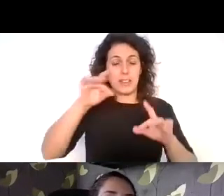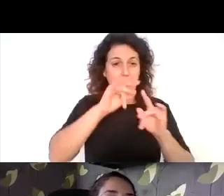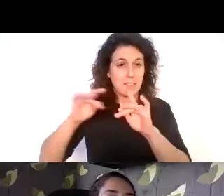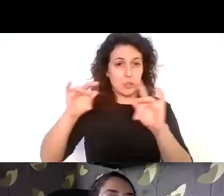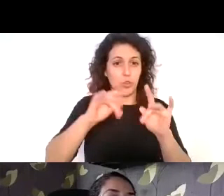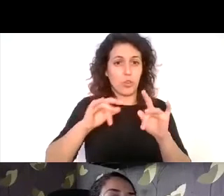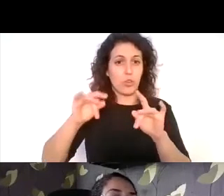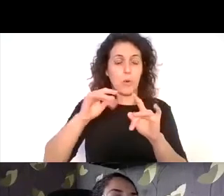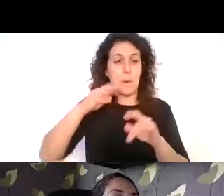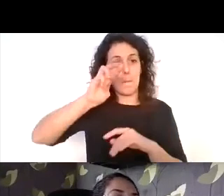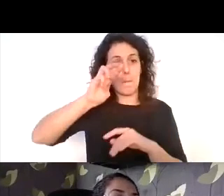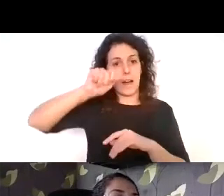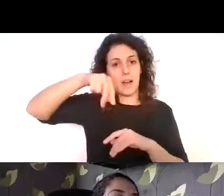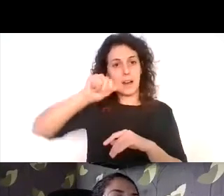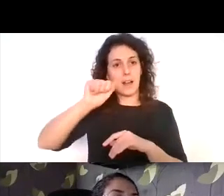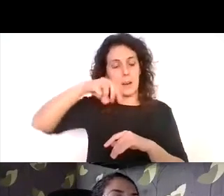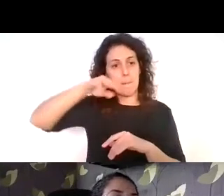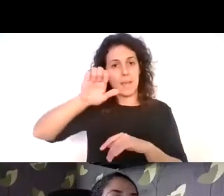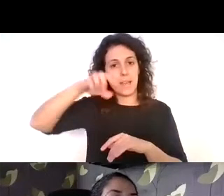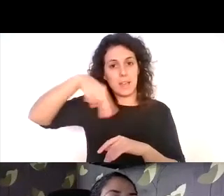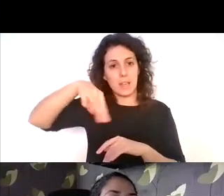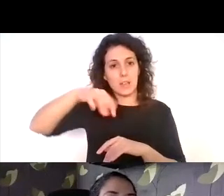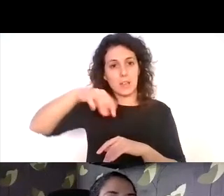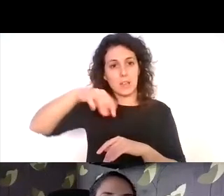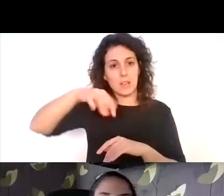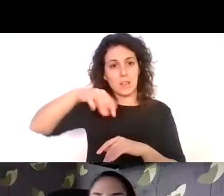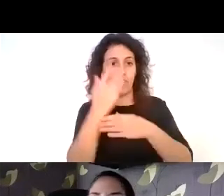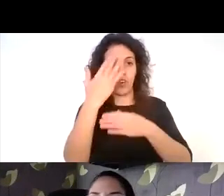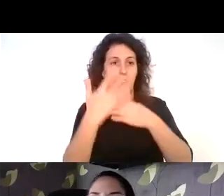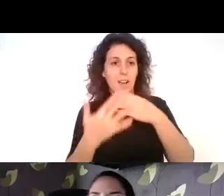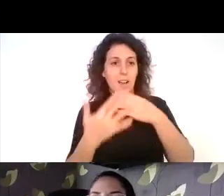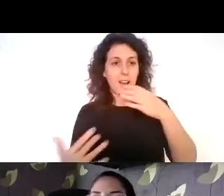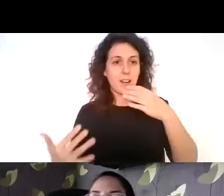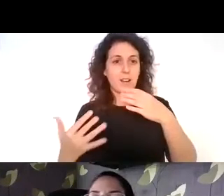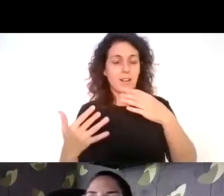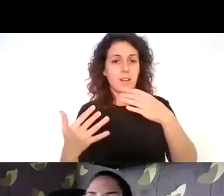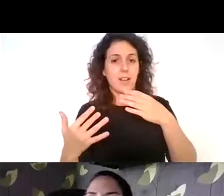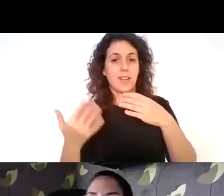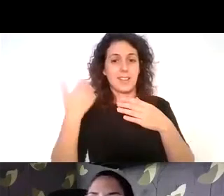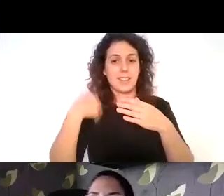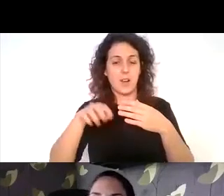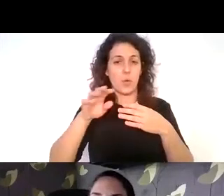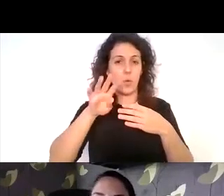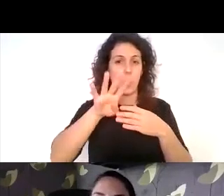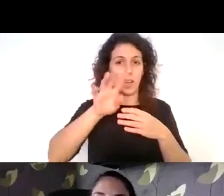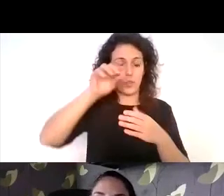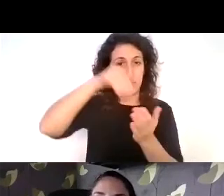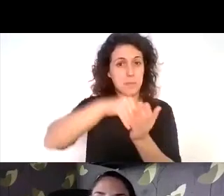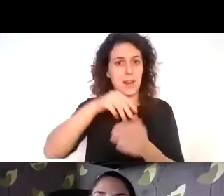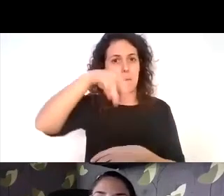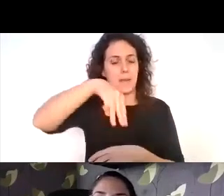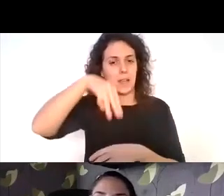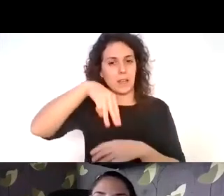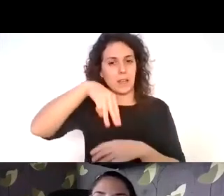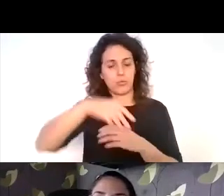Barú, que mide más de 4.000 metros sobre el nivel del mar.